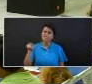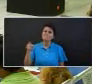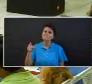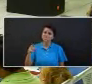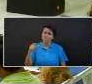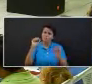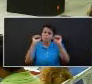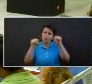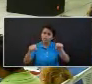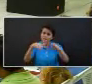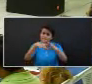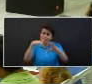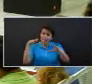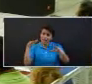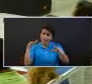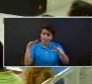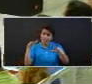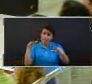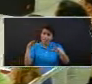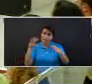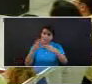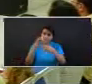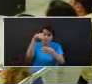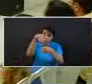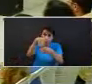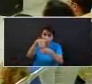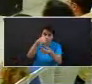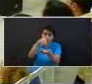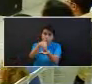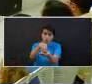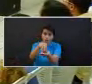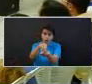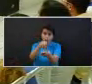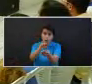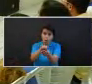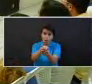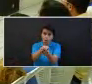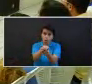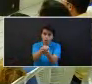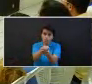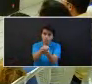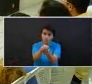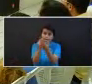¿Quién podrá sacarte del hueco de la mano del Señor?